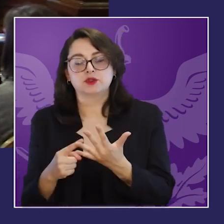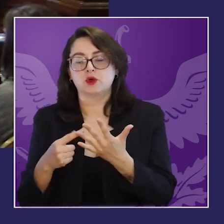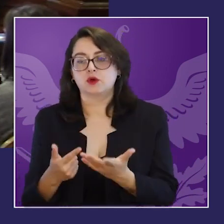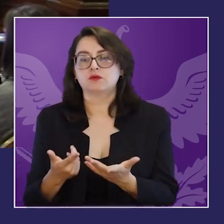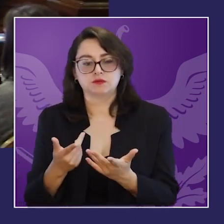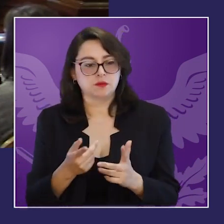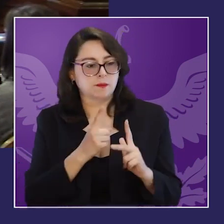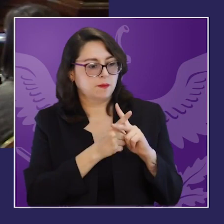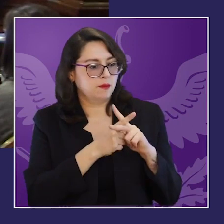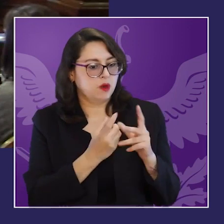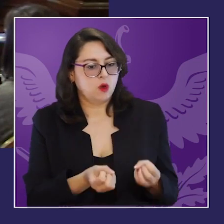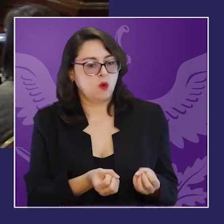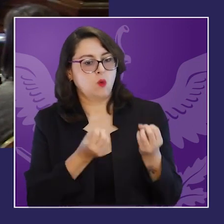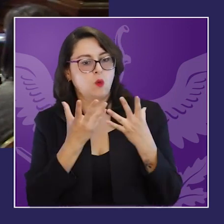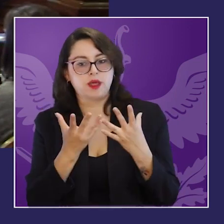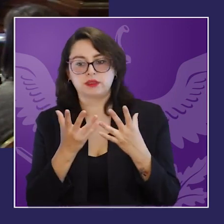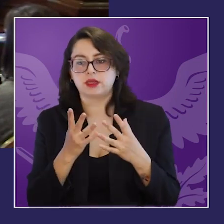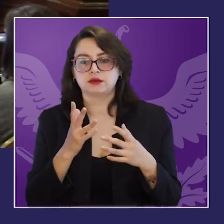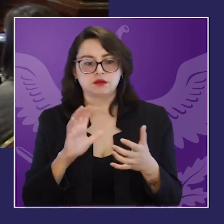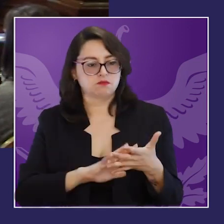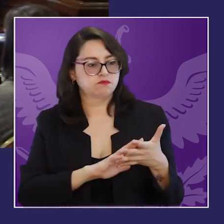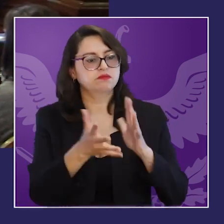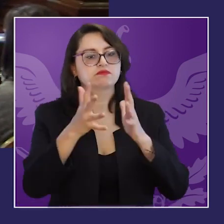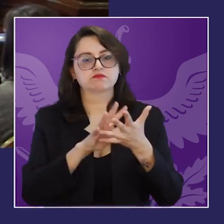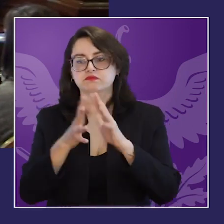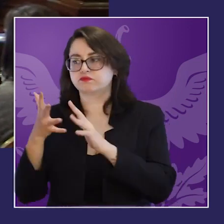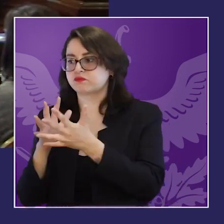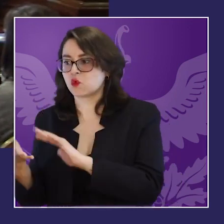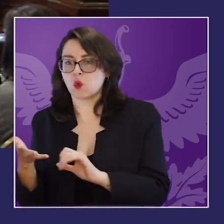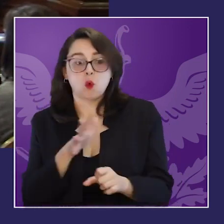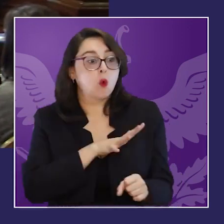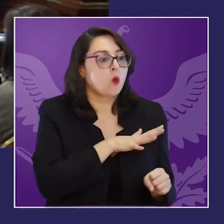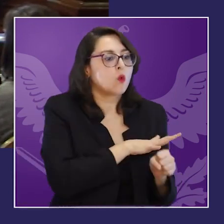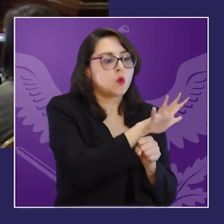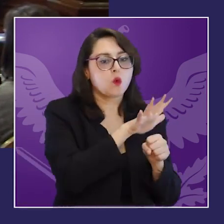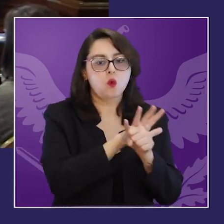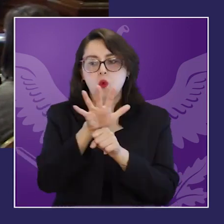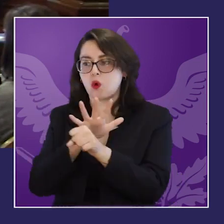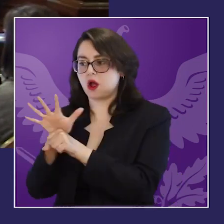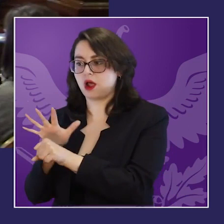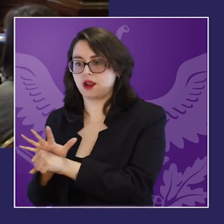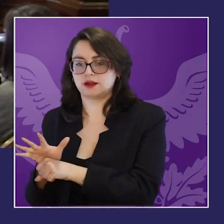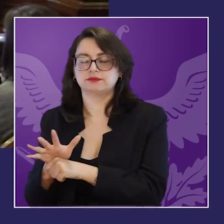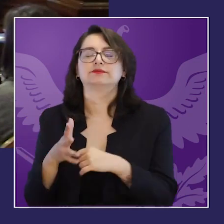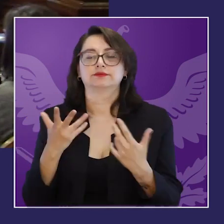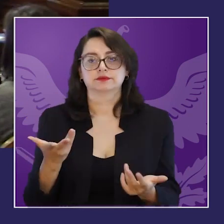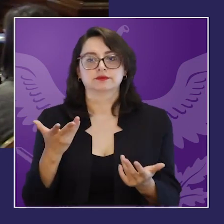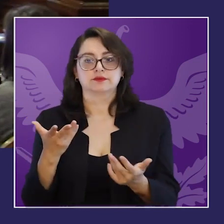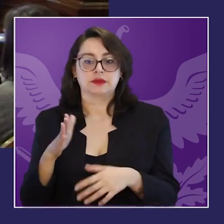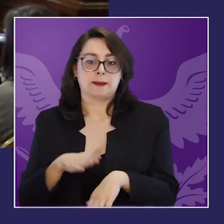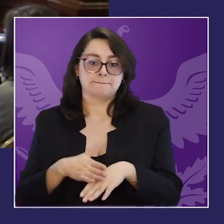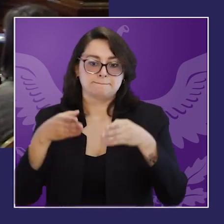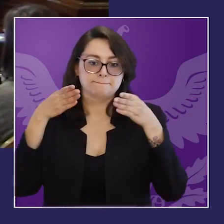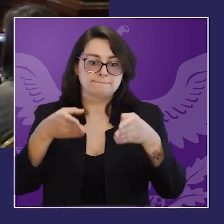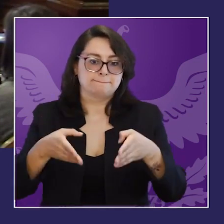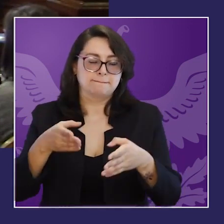entre otras variables que permitan el análisis cuantitativo y cualitativo de hechos de violencia contra las mujeres y